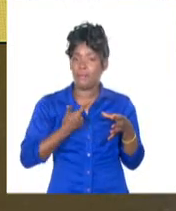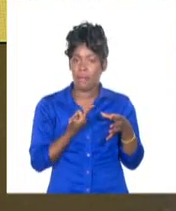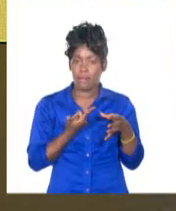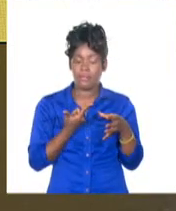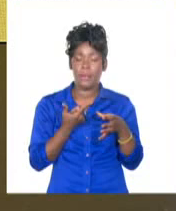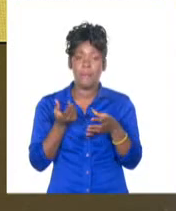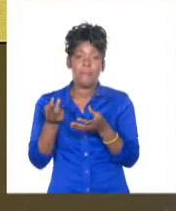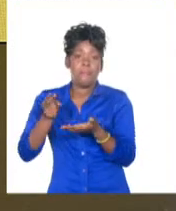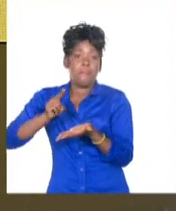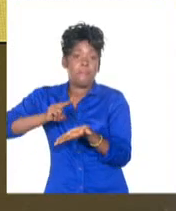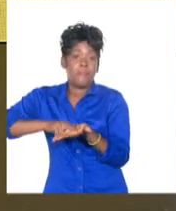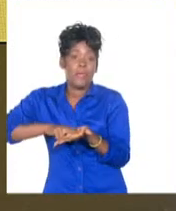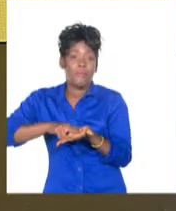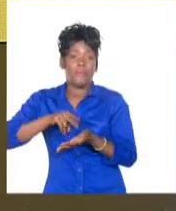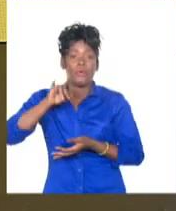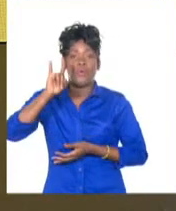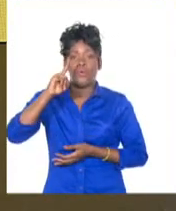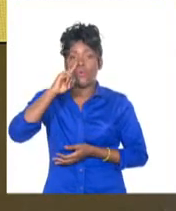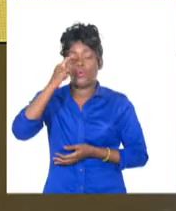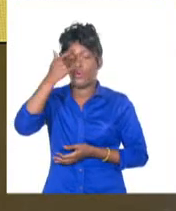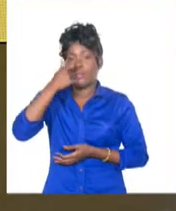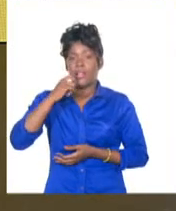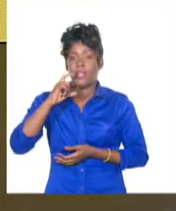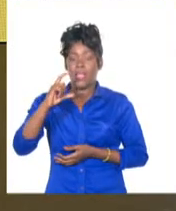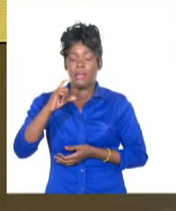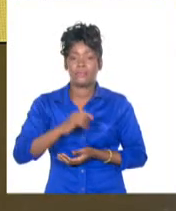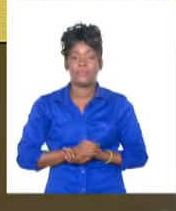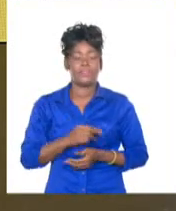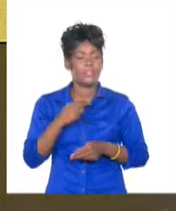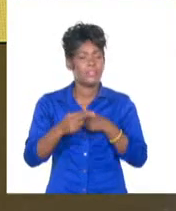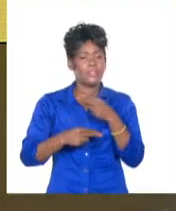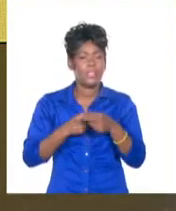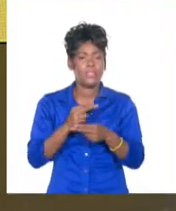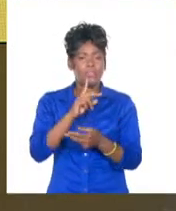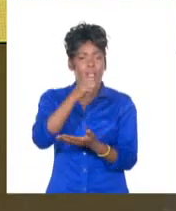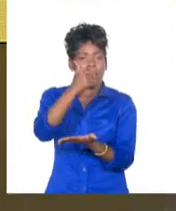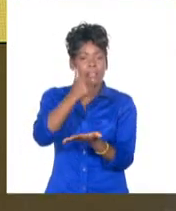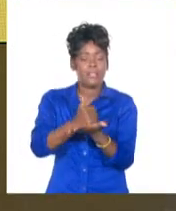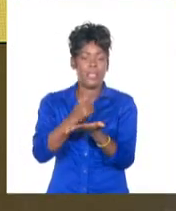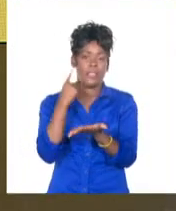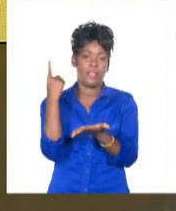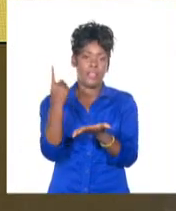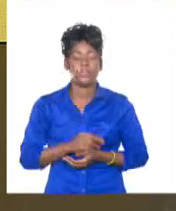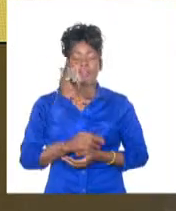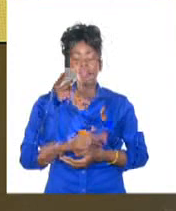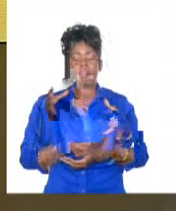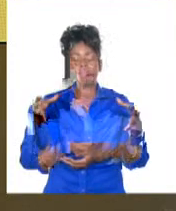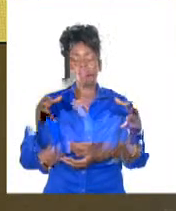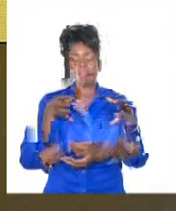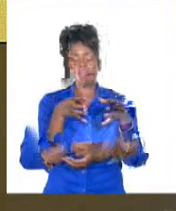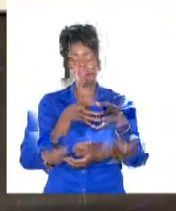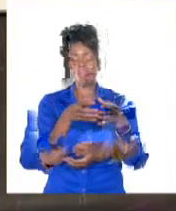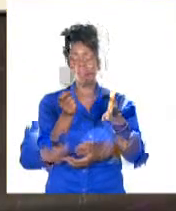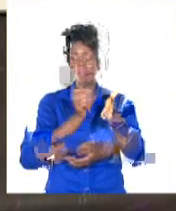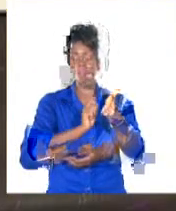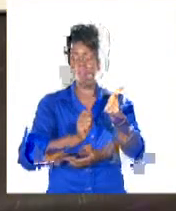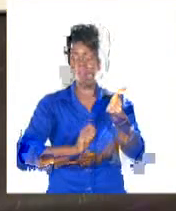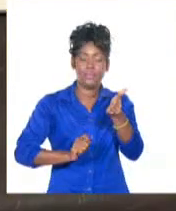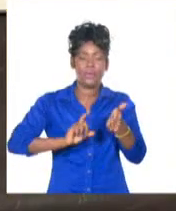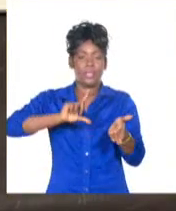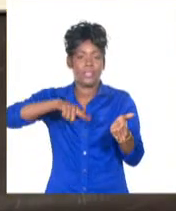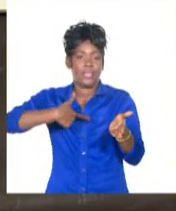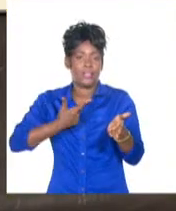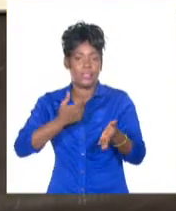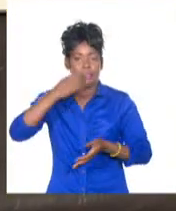este jueves en la emblemática Galería Villa Manuela de la sede nacional de la Unión de Escritores y Artistas de Cuba. El